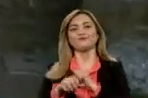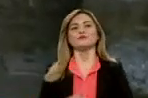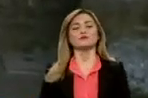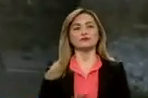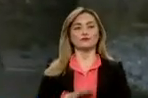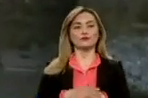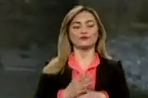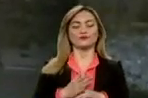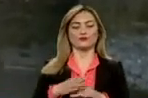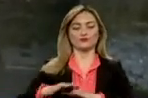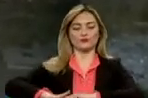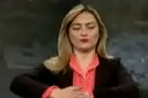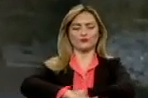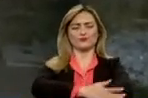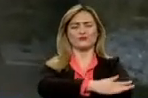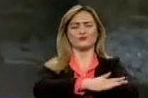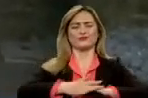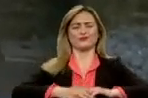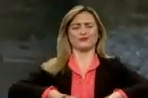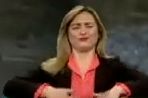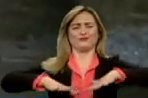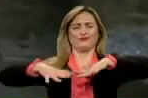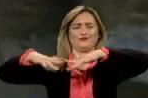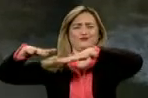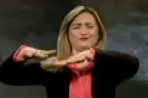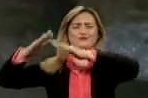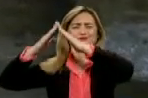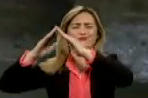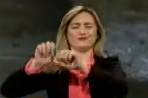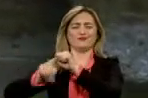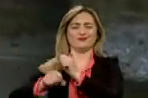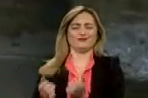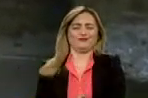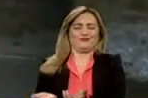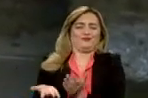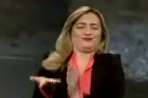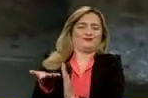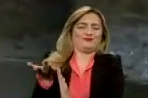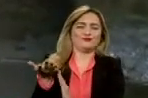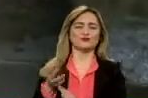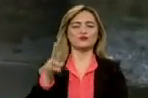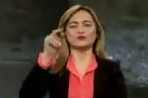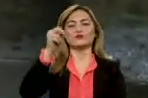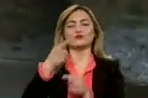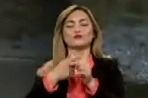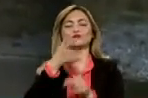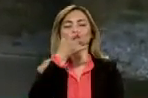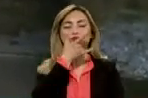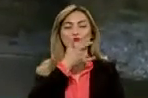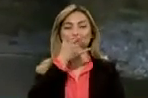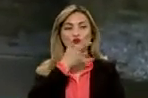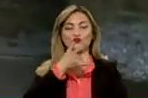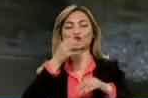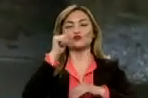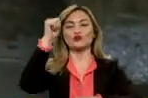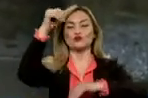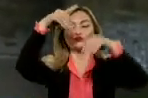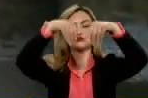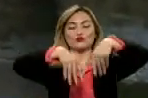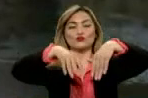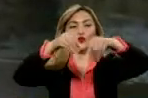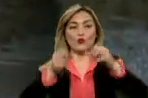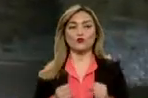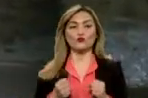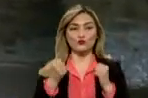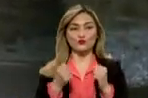el colapso de la quebrada Santa Teresa aquí en Pomaski, en el norte de la capital, luego de las fuertes lluvias ocurridas el día de